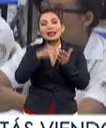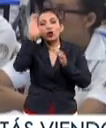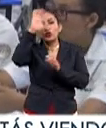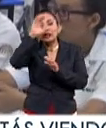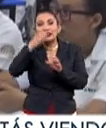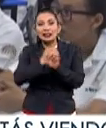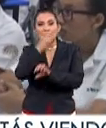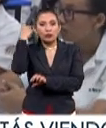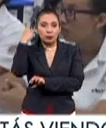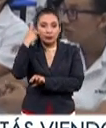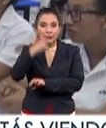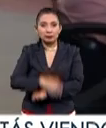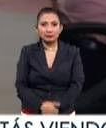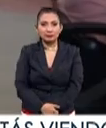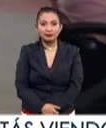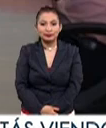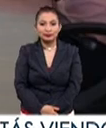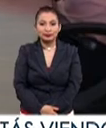Intercultural del Estado de Puebla.